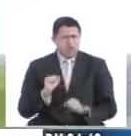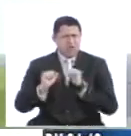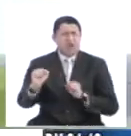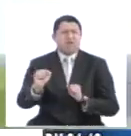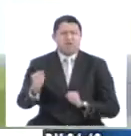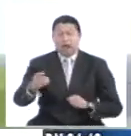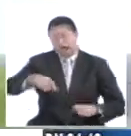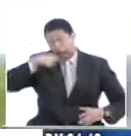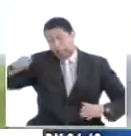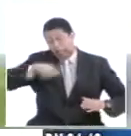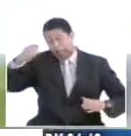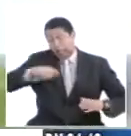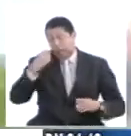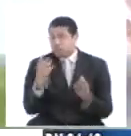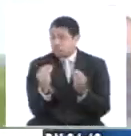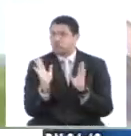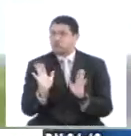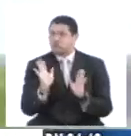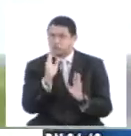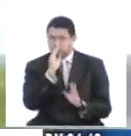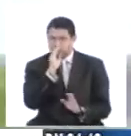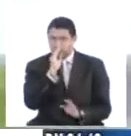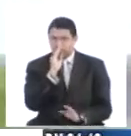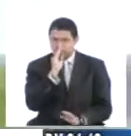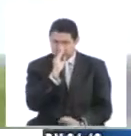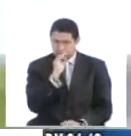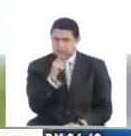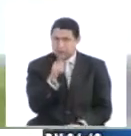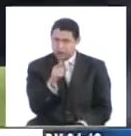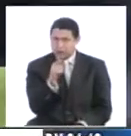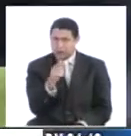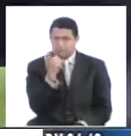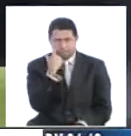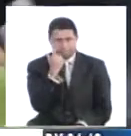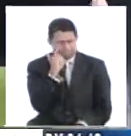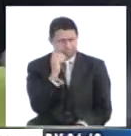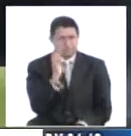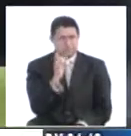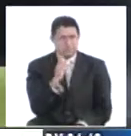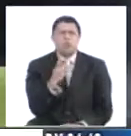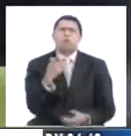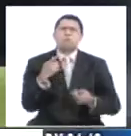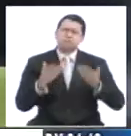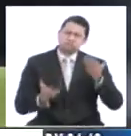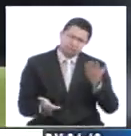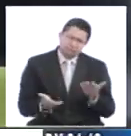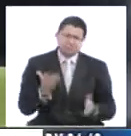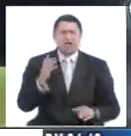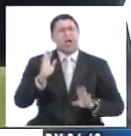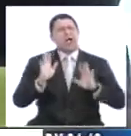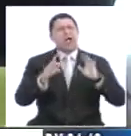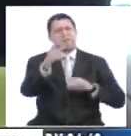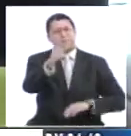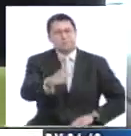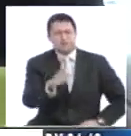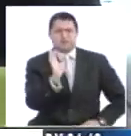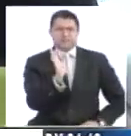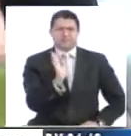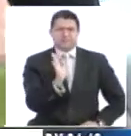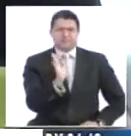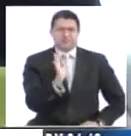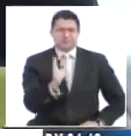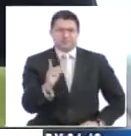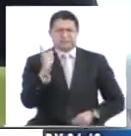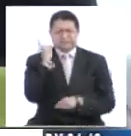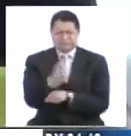que mira que realmente hay es allí donde donde yo entonces siempre yo soy muy flexible hay personas que cuando hacemos un régimen